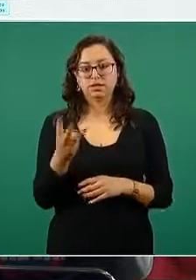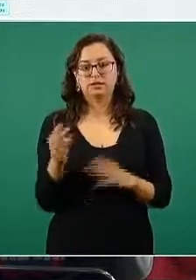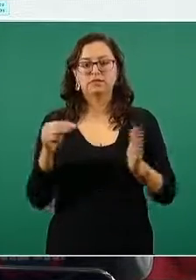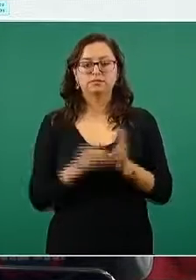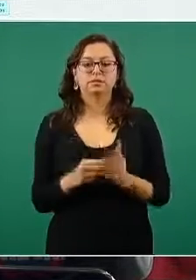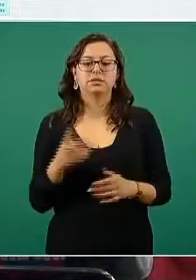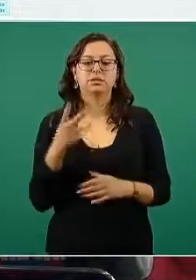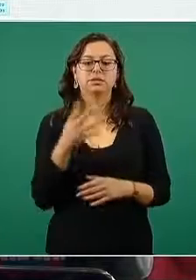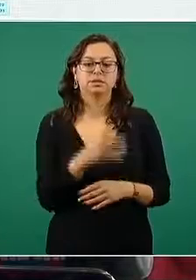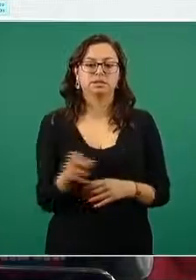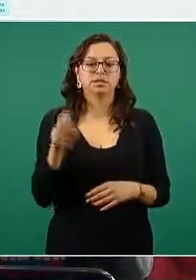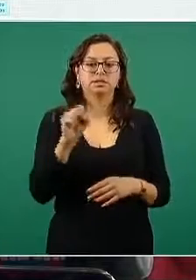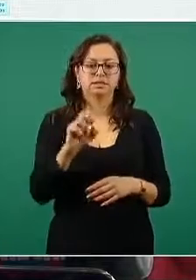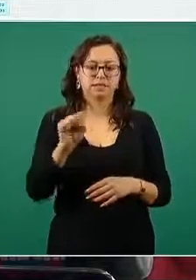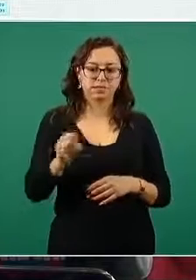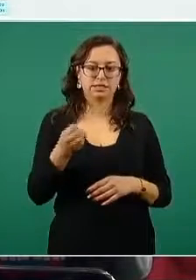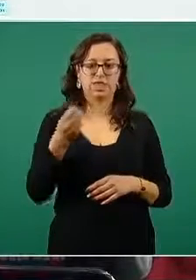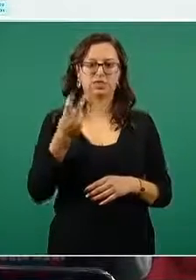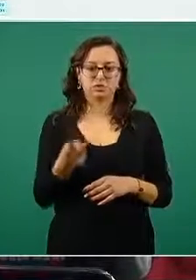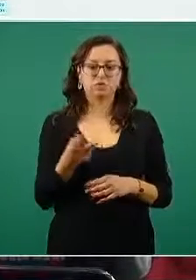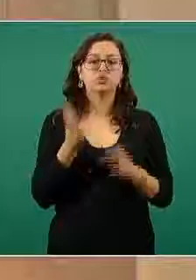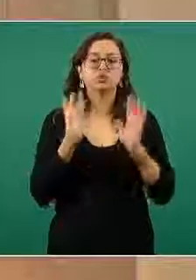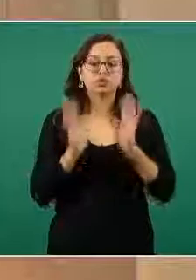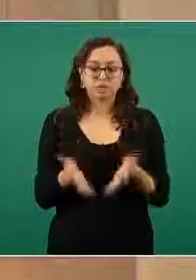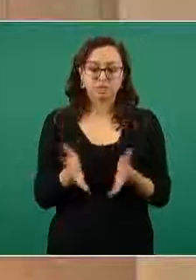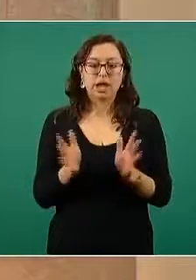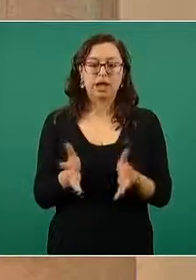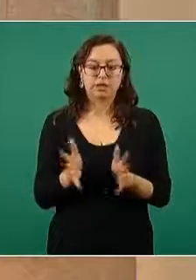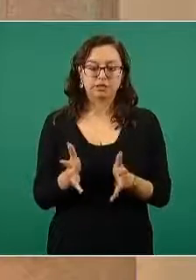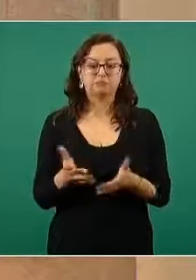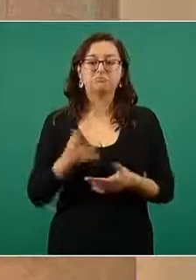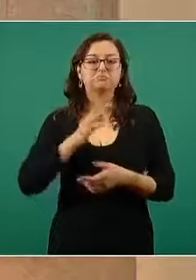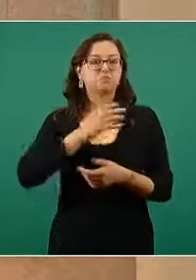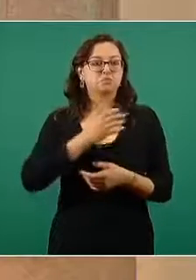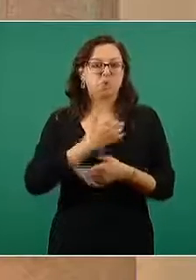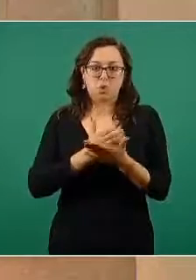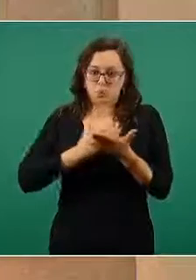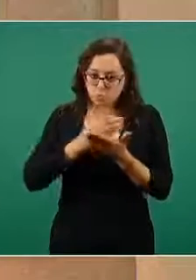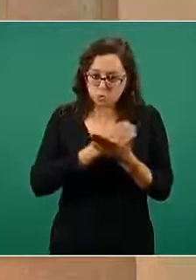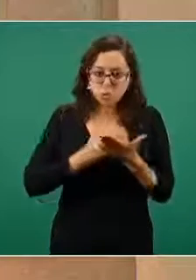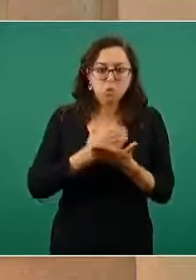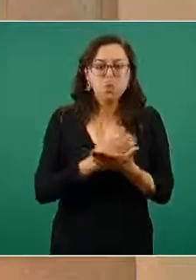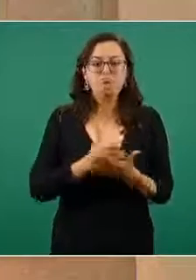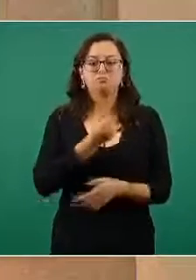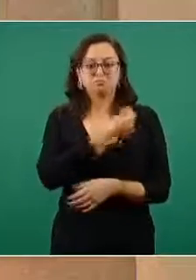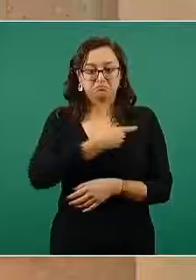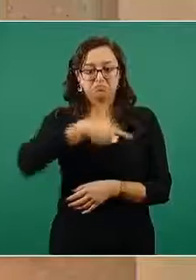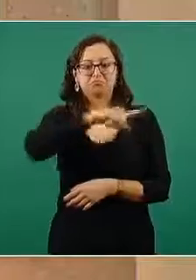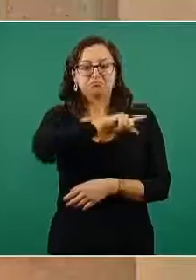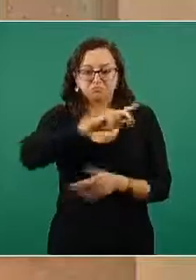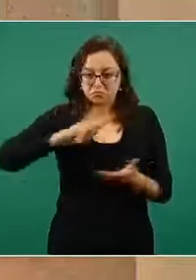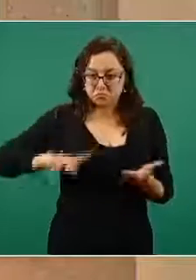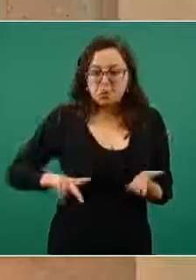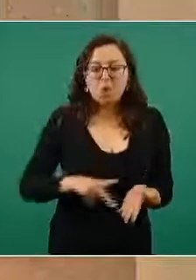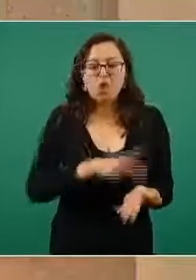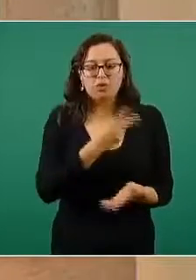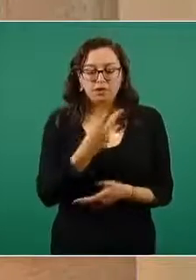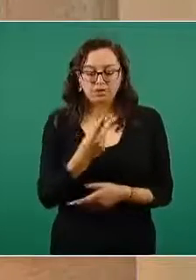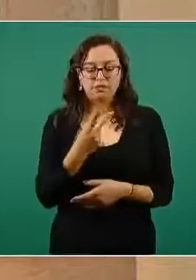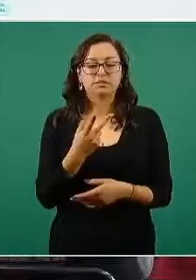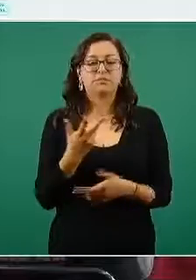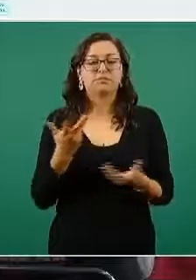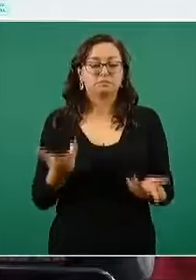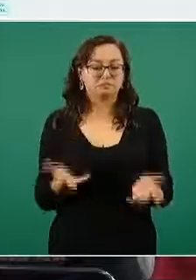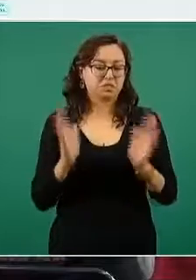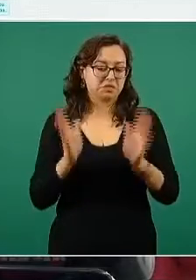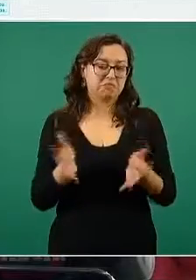1.563.992 son personas ya recuperadas de la enfermedad, es decir, vencieron el COVID, sanaron de la enfermedad y bueno, pues ahora ya se encuentran